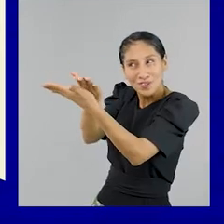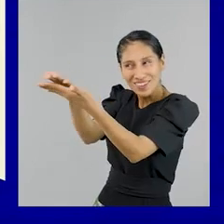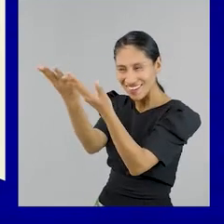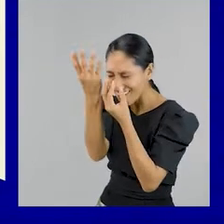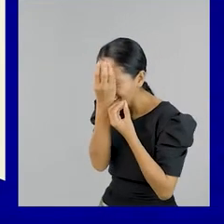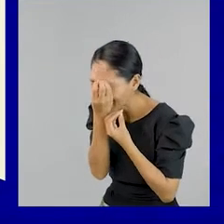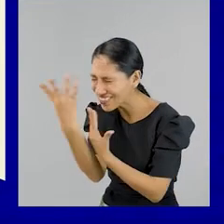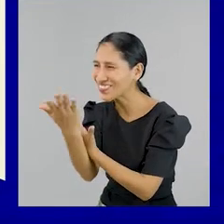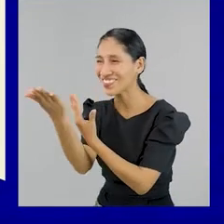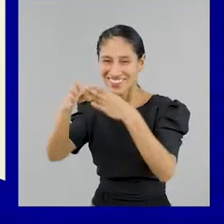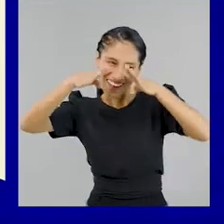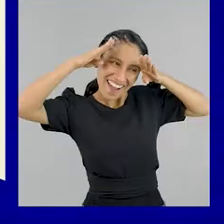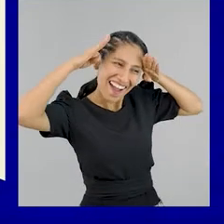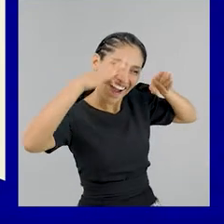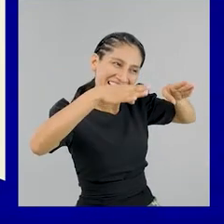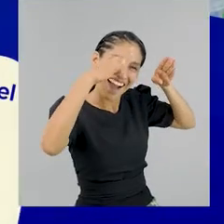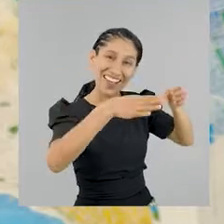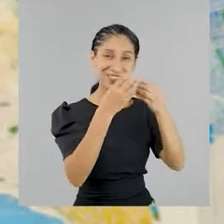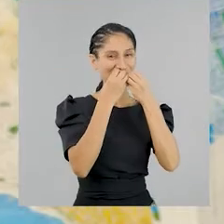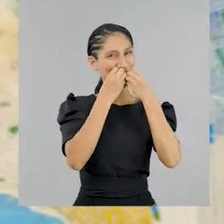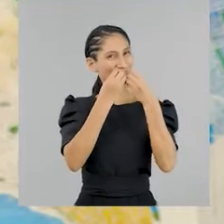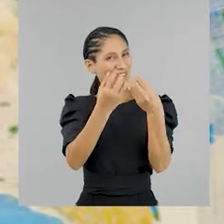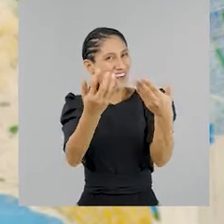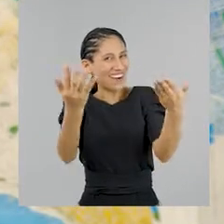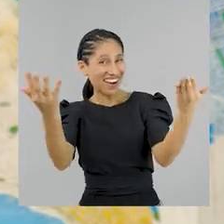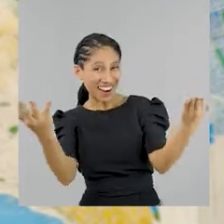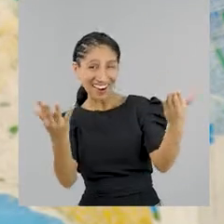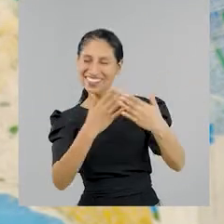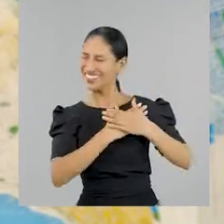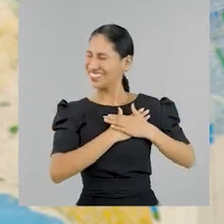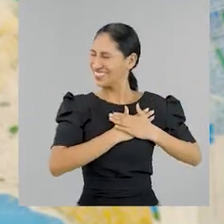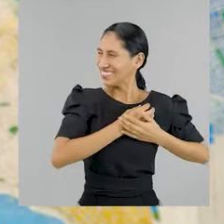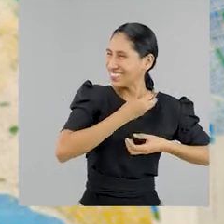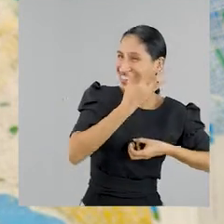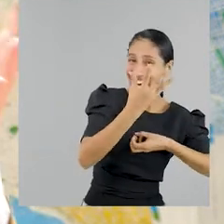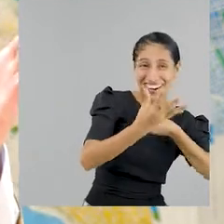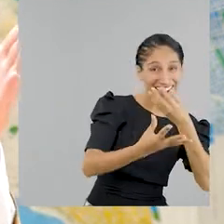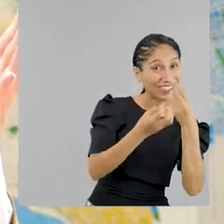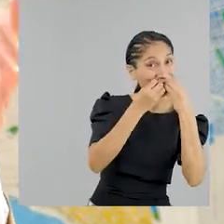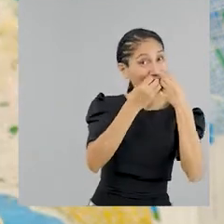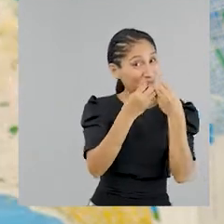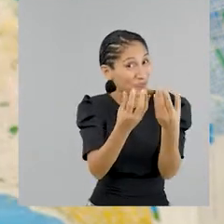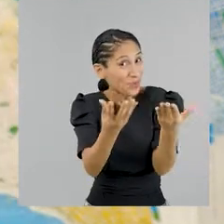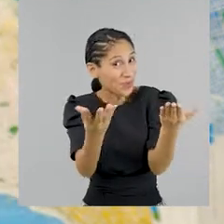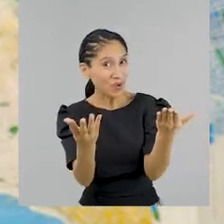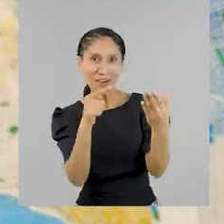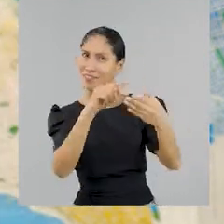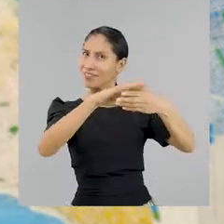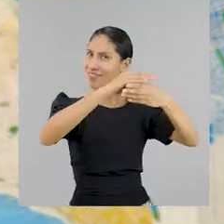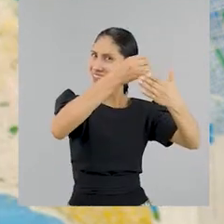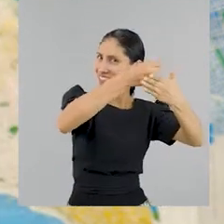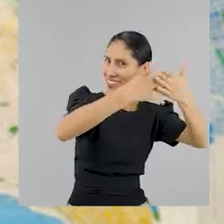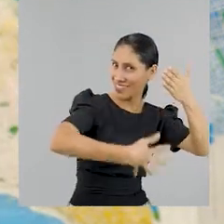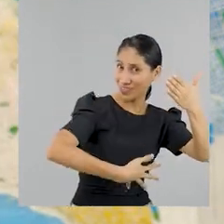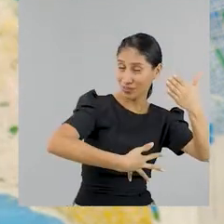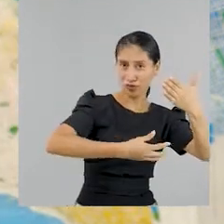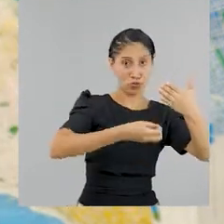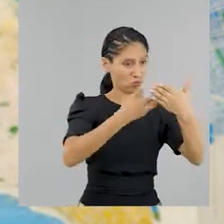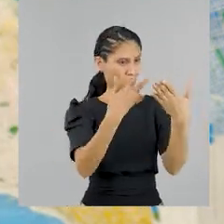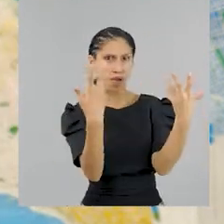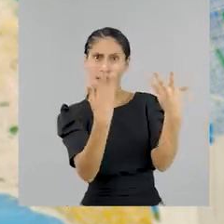es por ellos muy atendido. ¡Qué hermoso ejemplo de poesía épica, Cori! Este texto